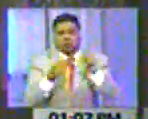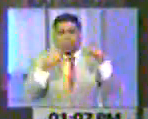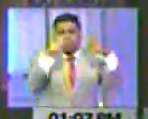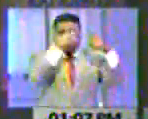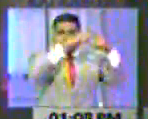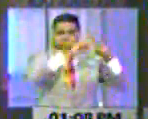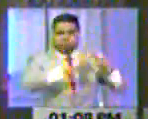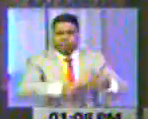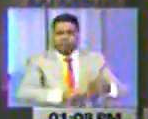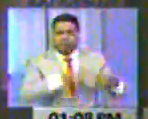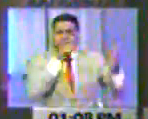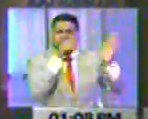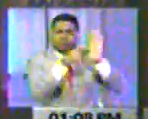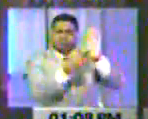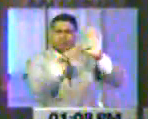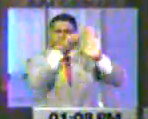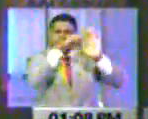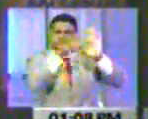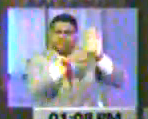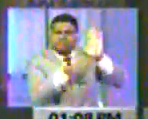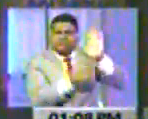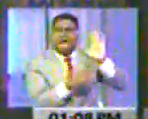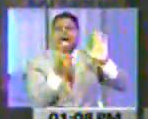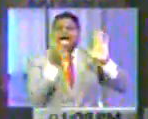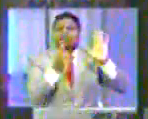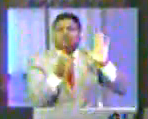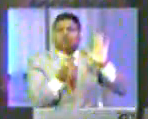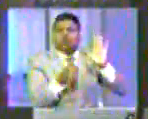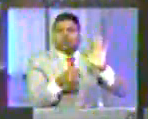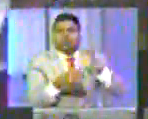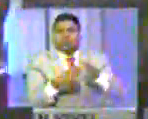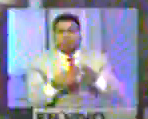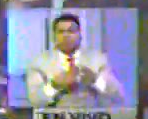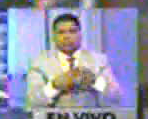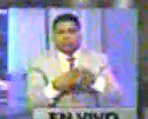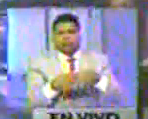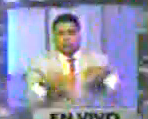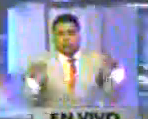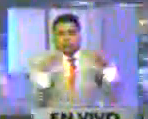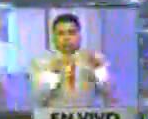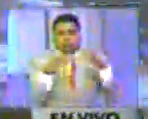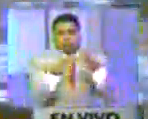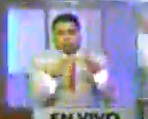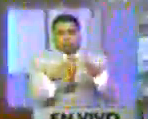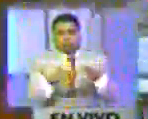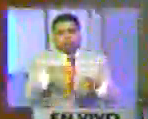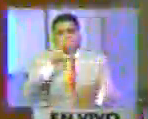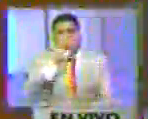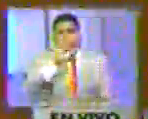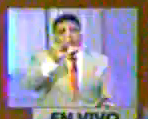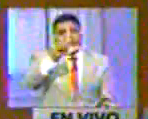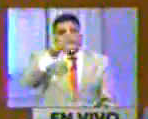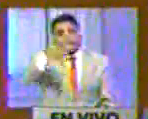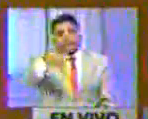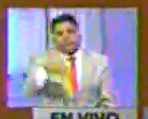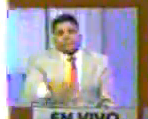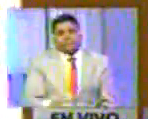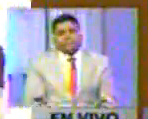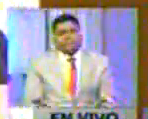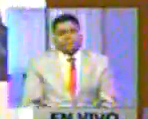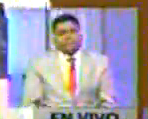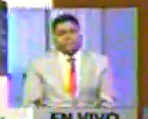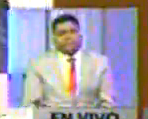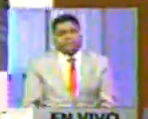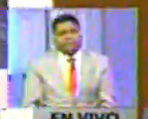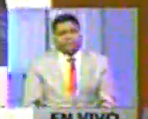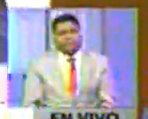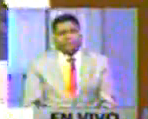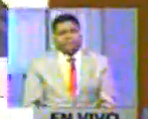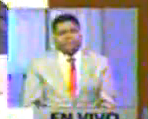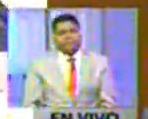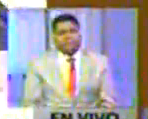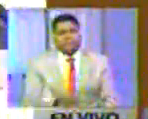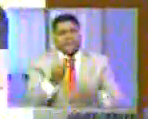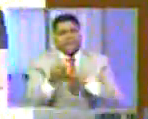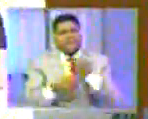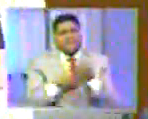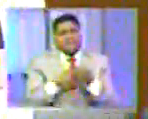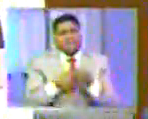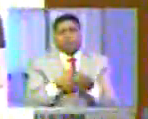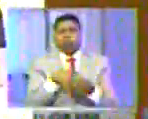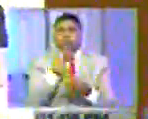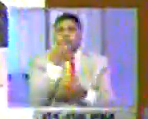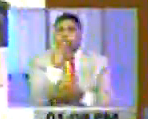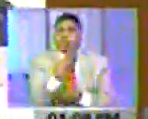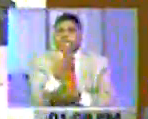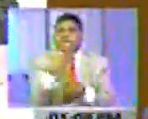por el Observatorio Venezolano de la Seguridad Ciudadana. Las OLP han mitigado significativamente